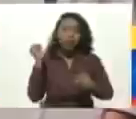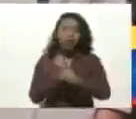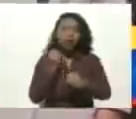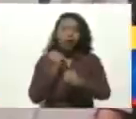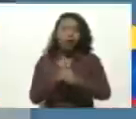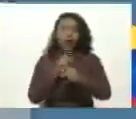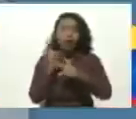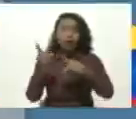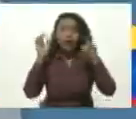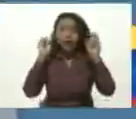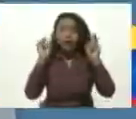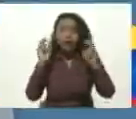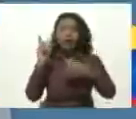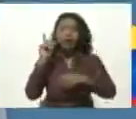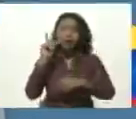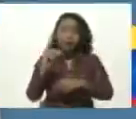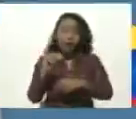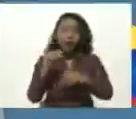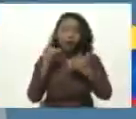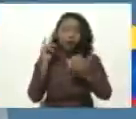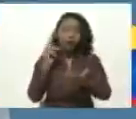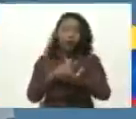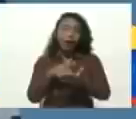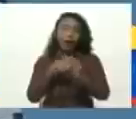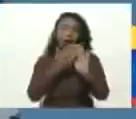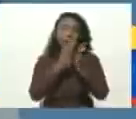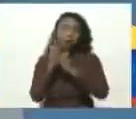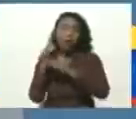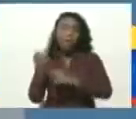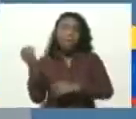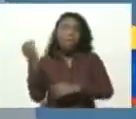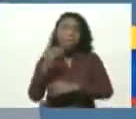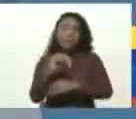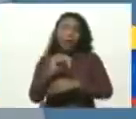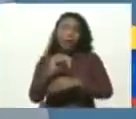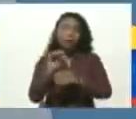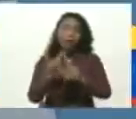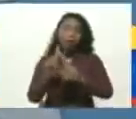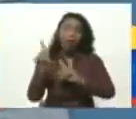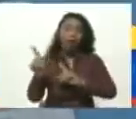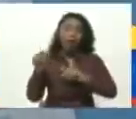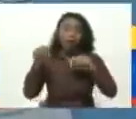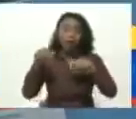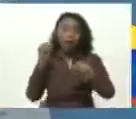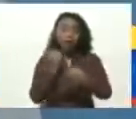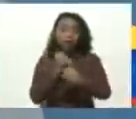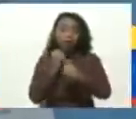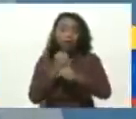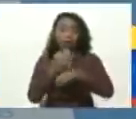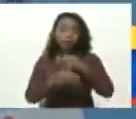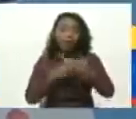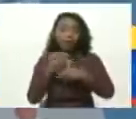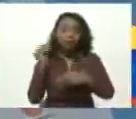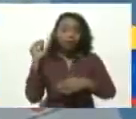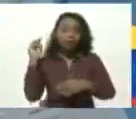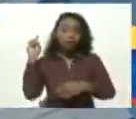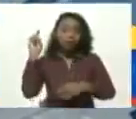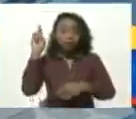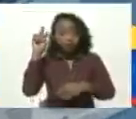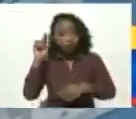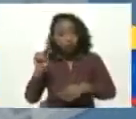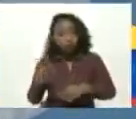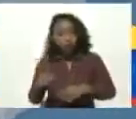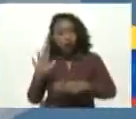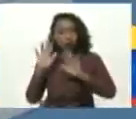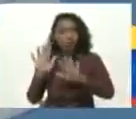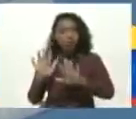en ese ámbito y, bueno, llegar a las comunidades más apartadas. Así ha sido este trabajo todos estos días,